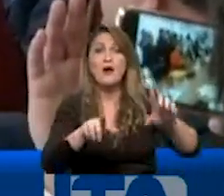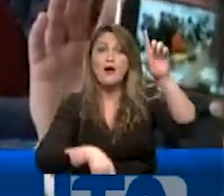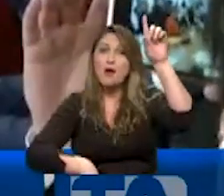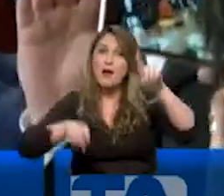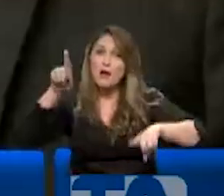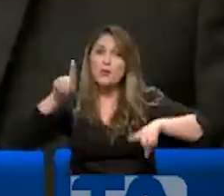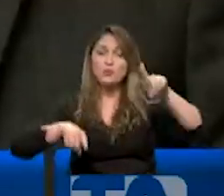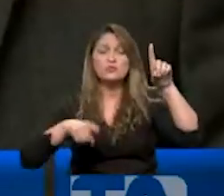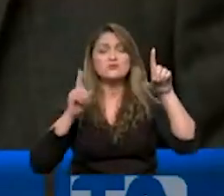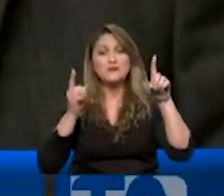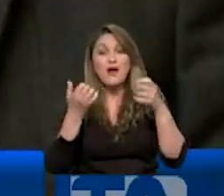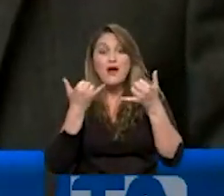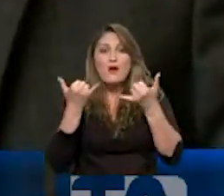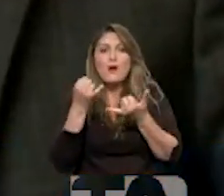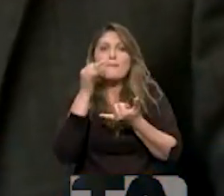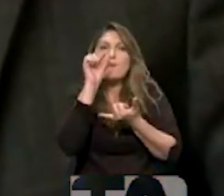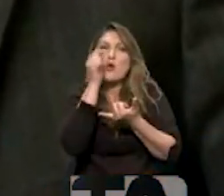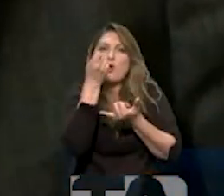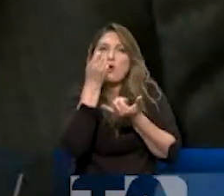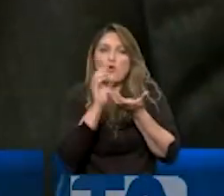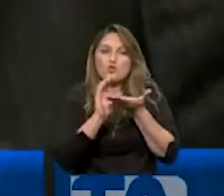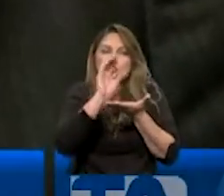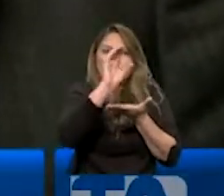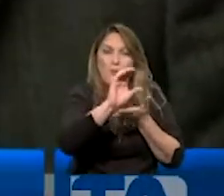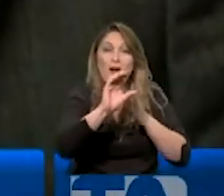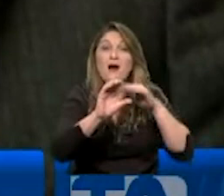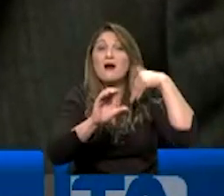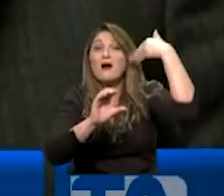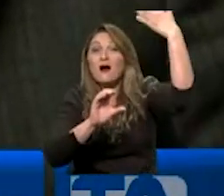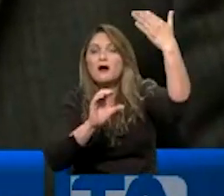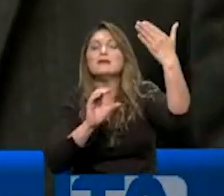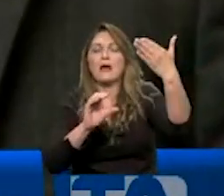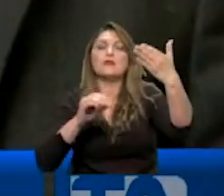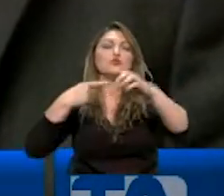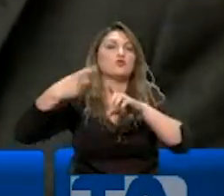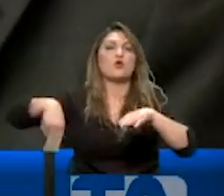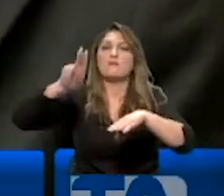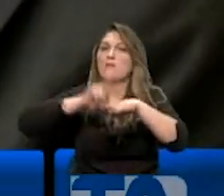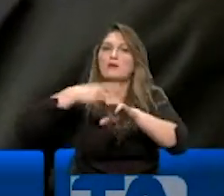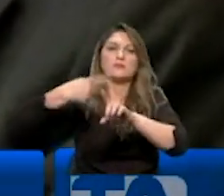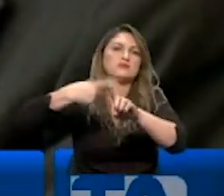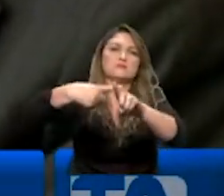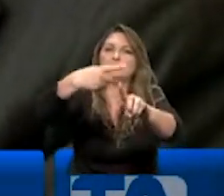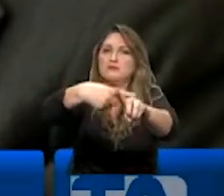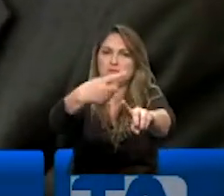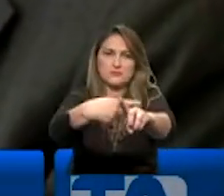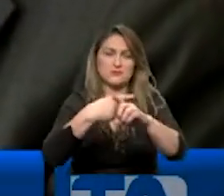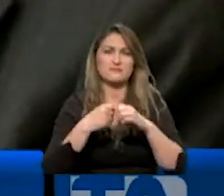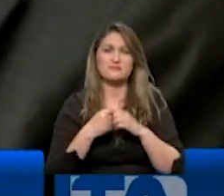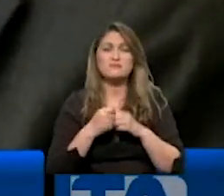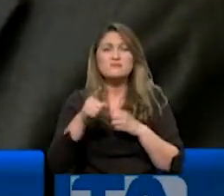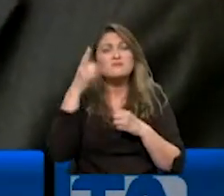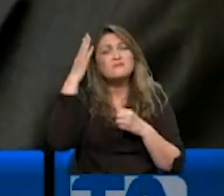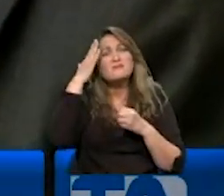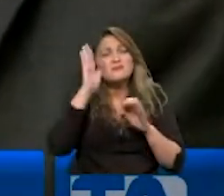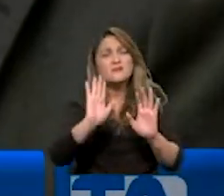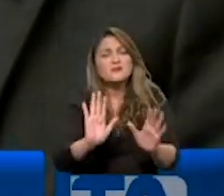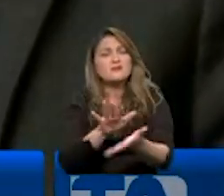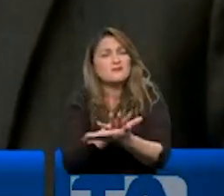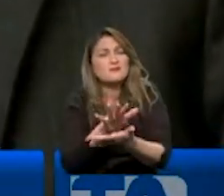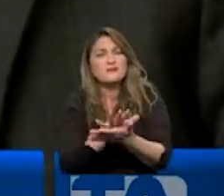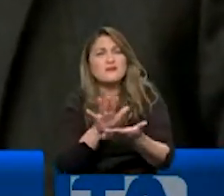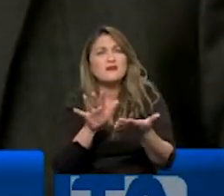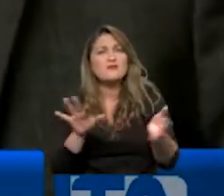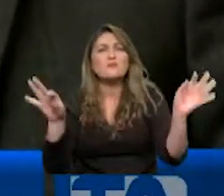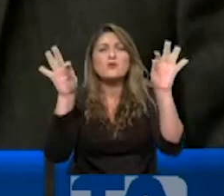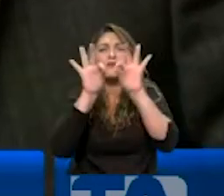recibirán bonos. Como un mecanismo de pago acelerado, no por un chantaje, presidente, ni mucho menos,